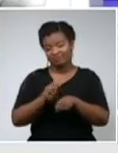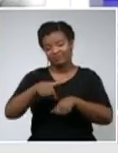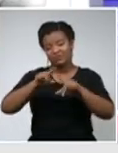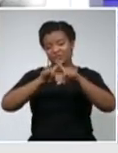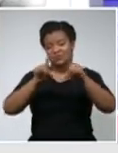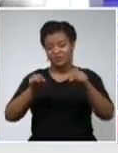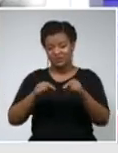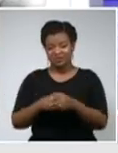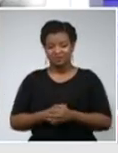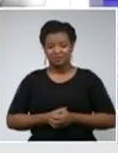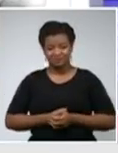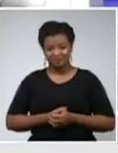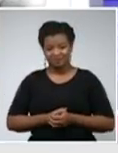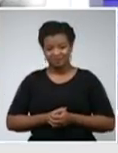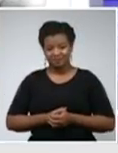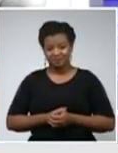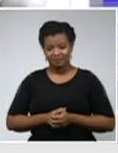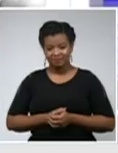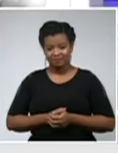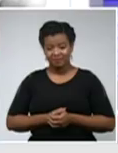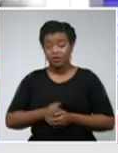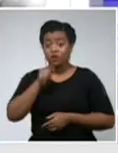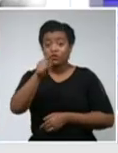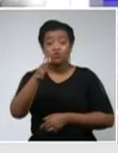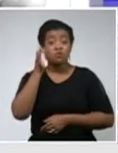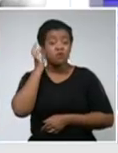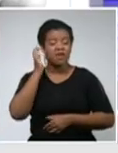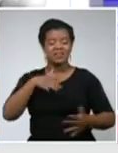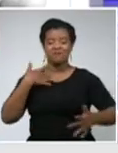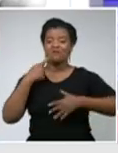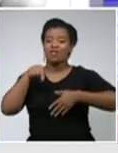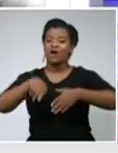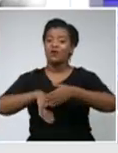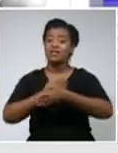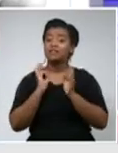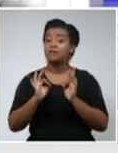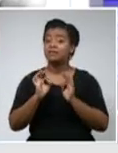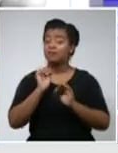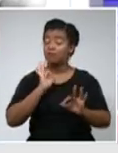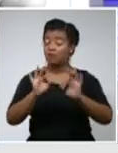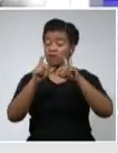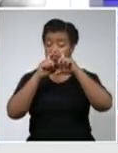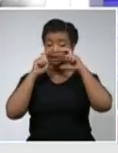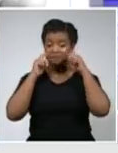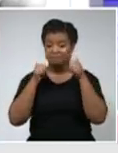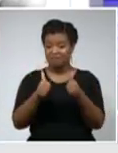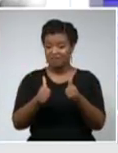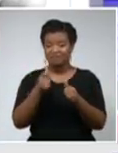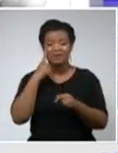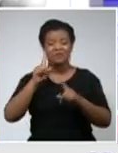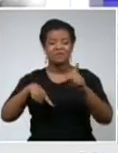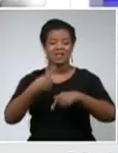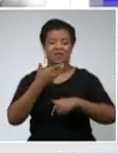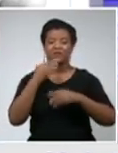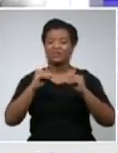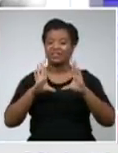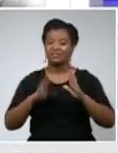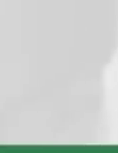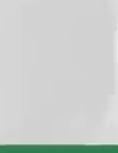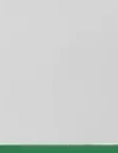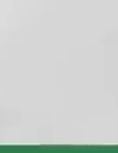COVID-19 en Cuba y el resto del mundo. Si usted es mujer, disfrute su día, pero siempre cuidándose bien. Nos vemos mañana. Muy buenos días.